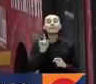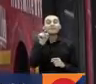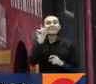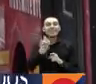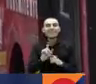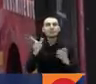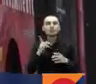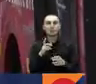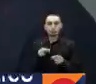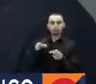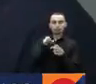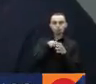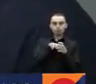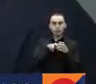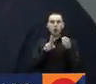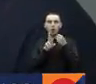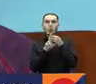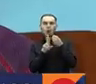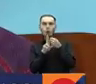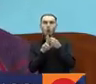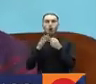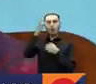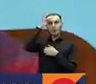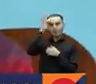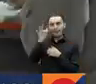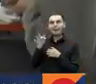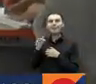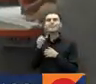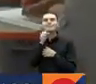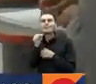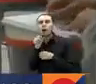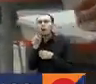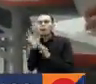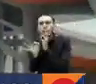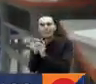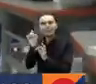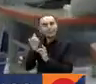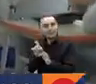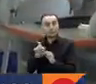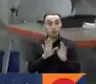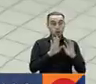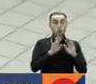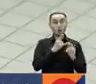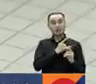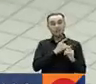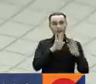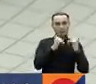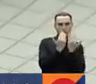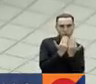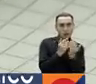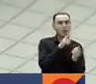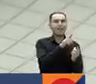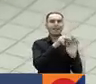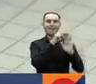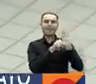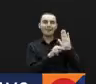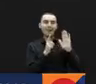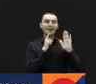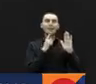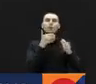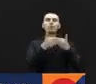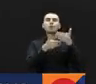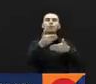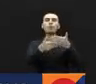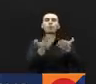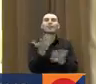en el transporte público, hospitales y hogares geriátricos. En escuelas, colegios y universidades, la restricción se eliminará a